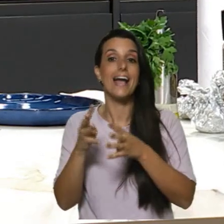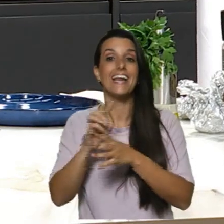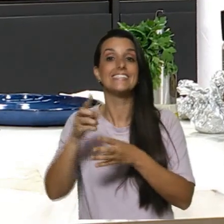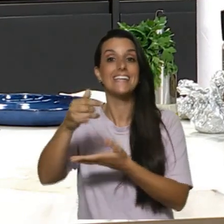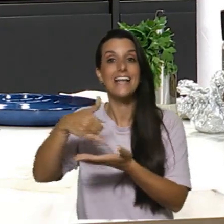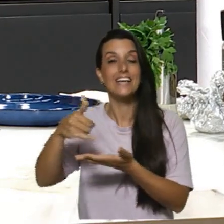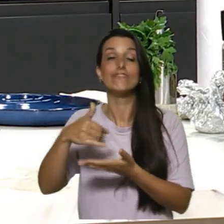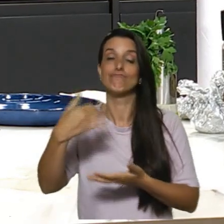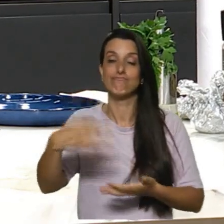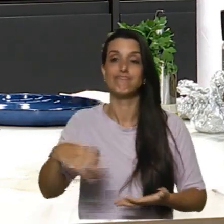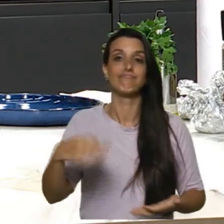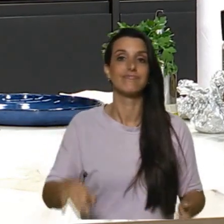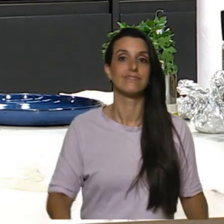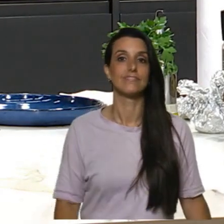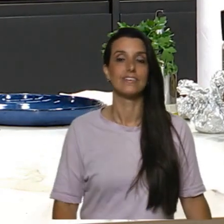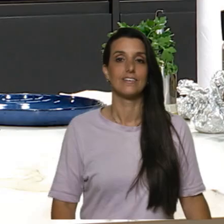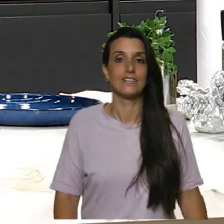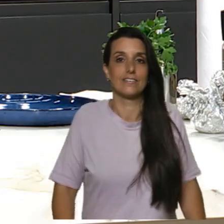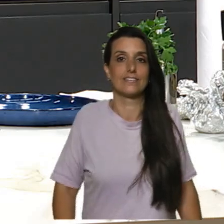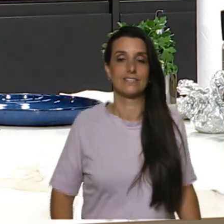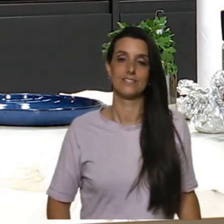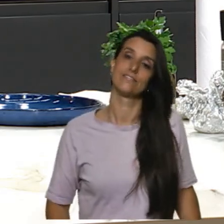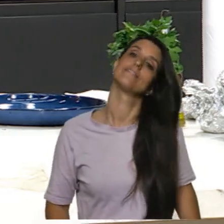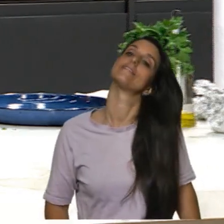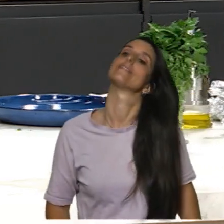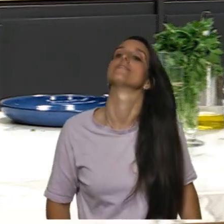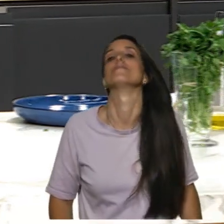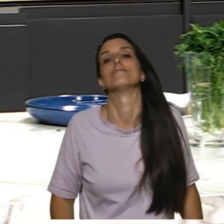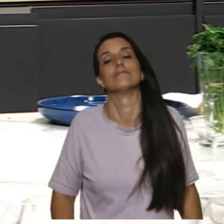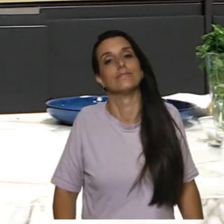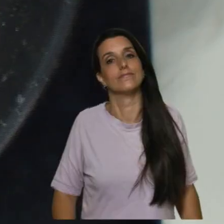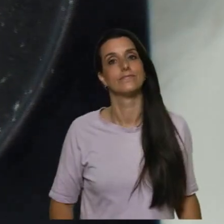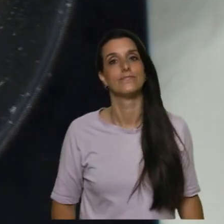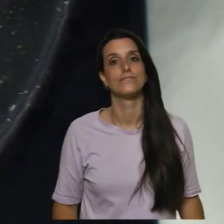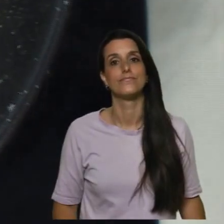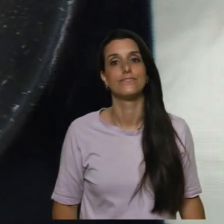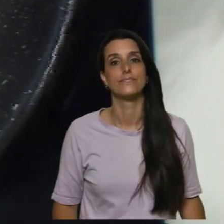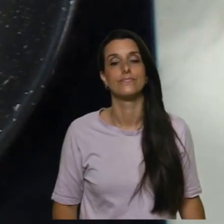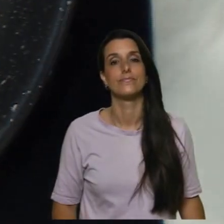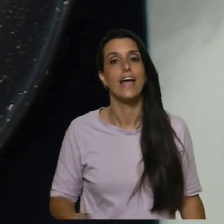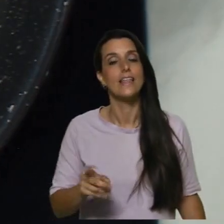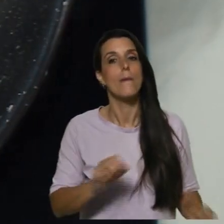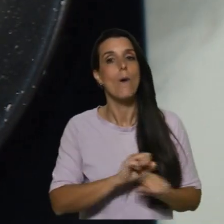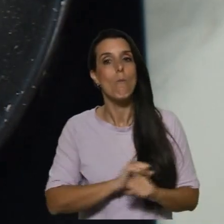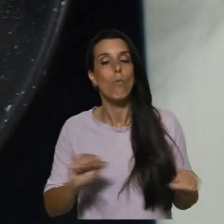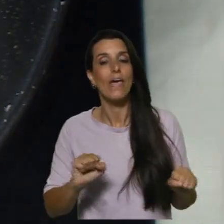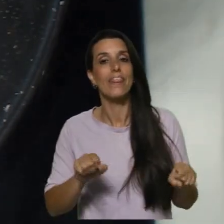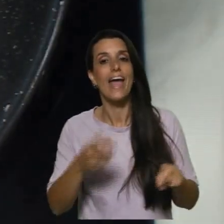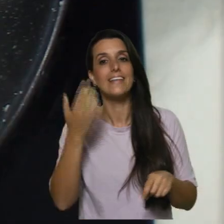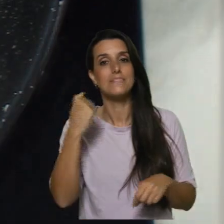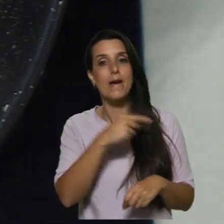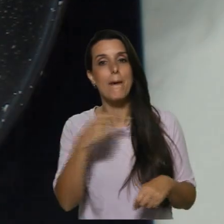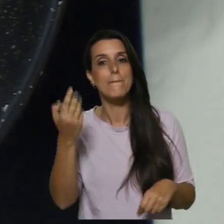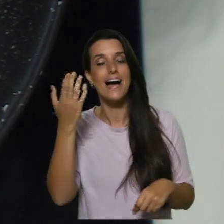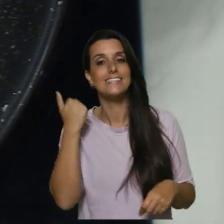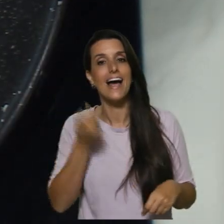¿La freidora sin aceite? Bien, sí. La ¿Y qué vas a hacer? Las vas a pasar un poquito por la sartén. También lo podrías hacer como hicimos la semana pasada, en vez